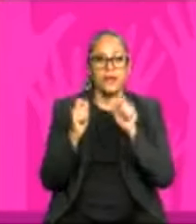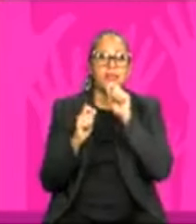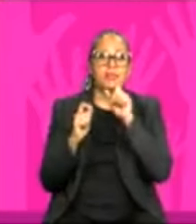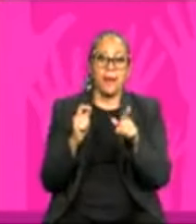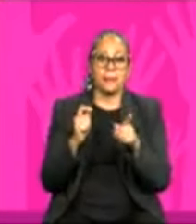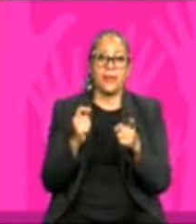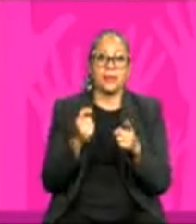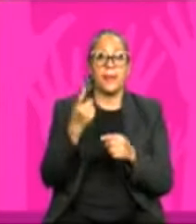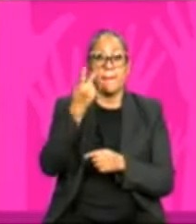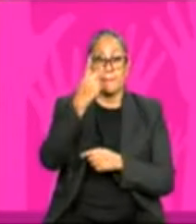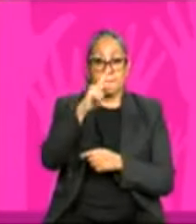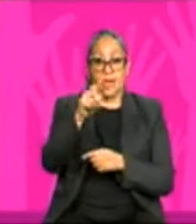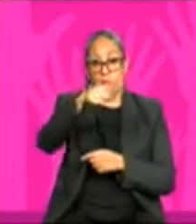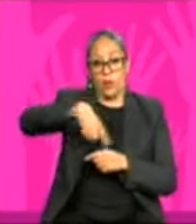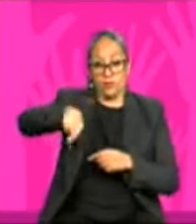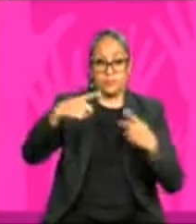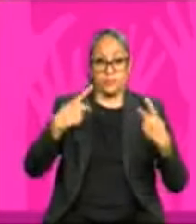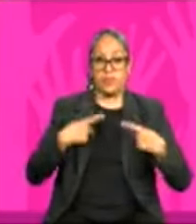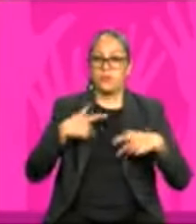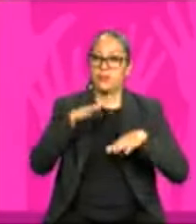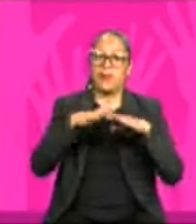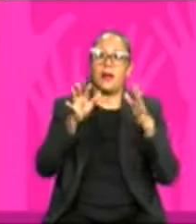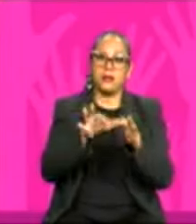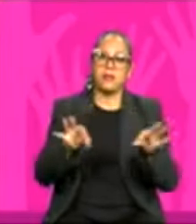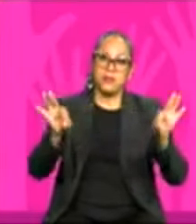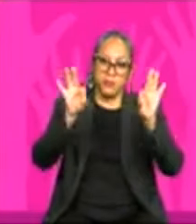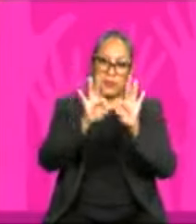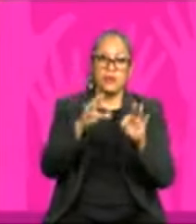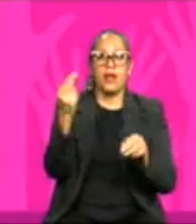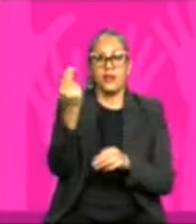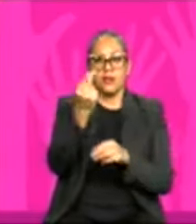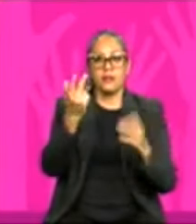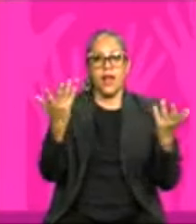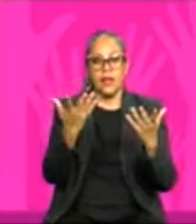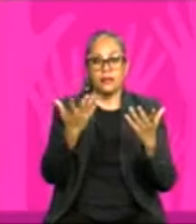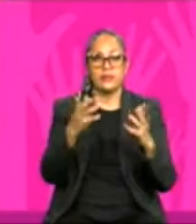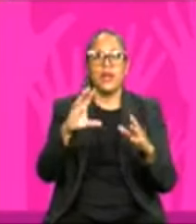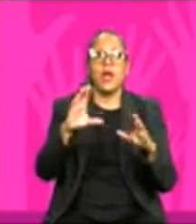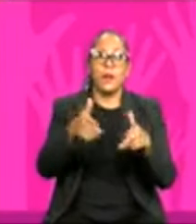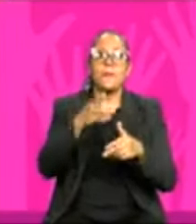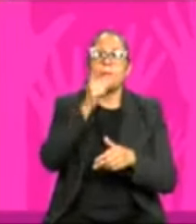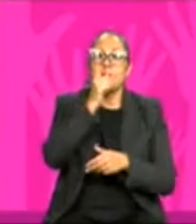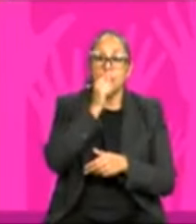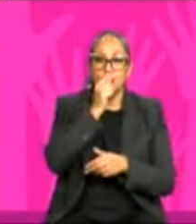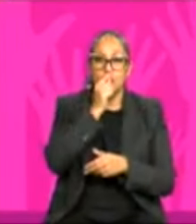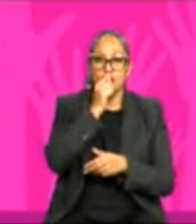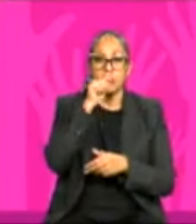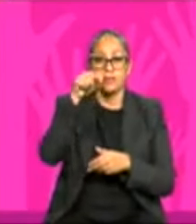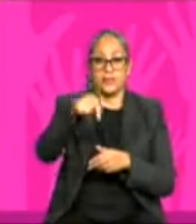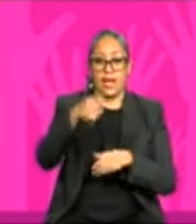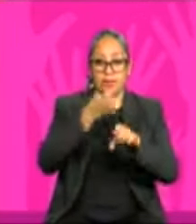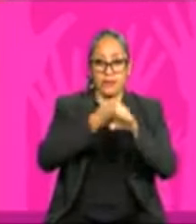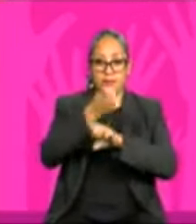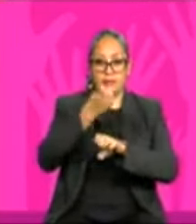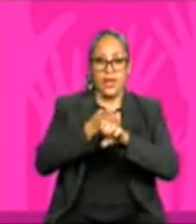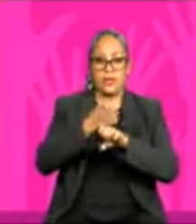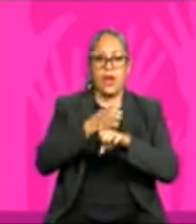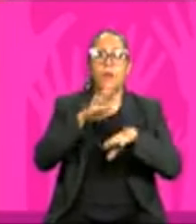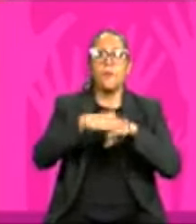el recurso humano es lo más importante. Crearemos la Policía Estatal de Caminos, porque es ahí donde se mueven